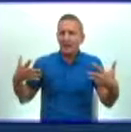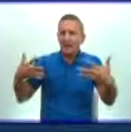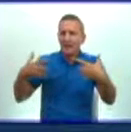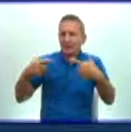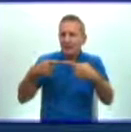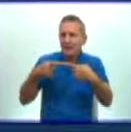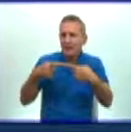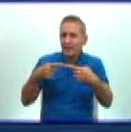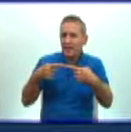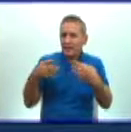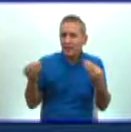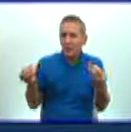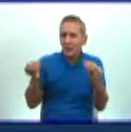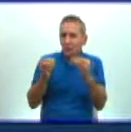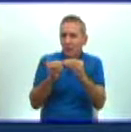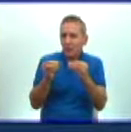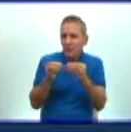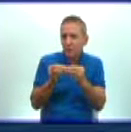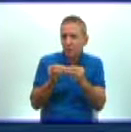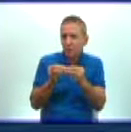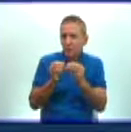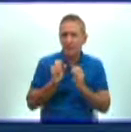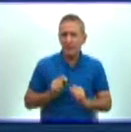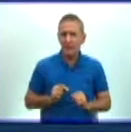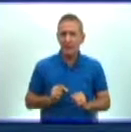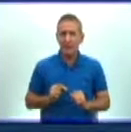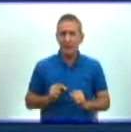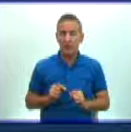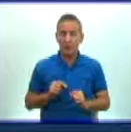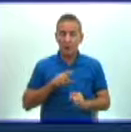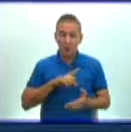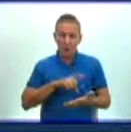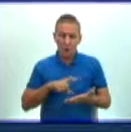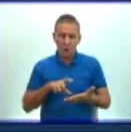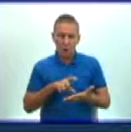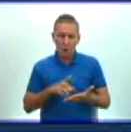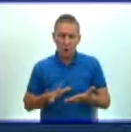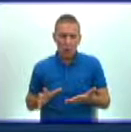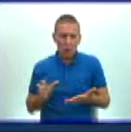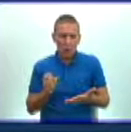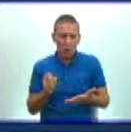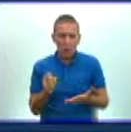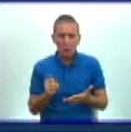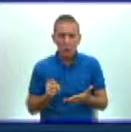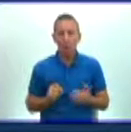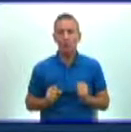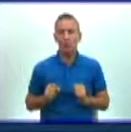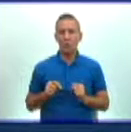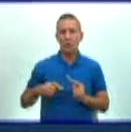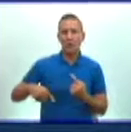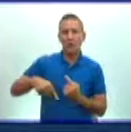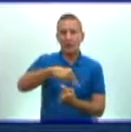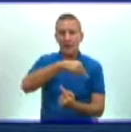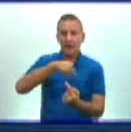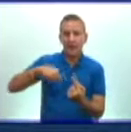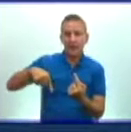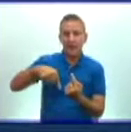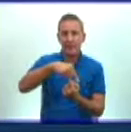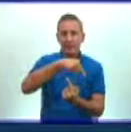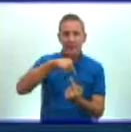una coherencia porque va a girar todo mi texto alrededor de un tema. Yo voy a abordar una idea